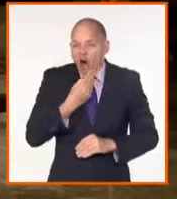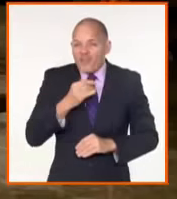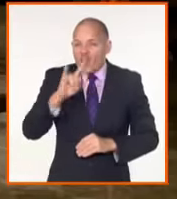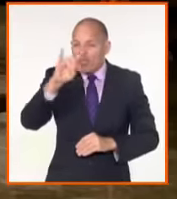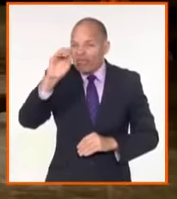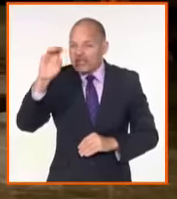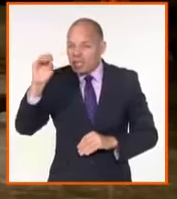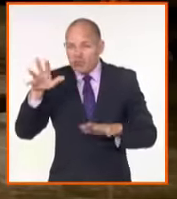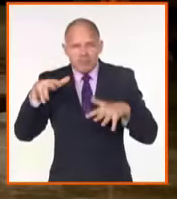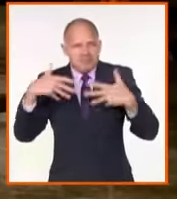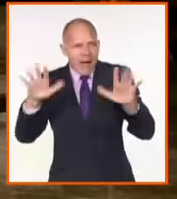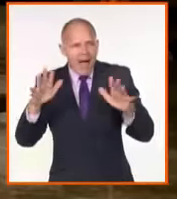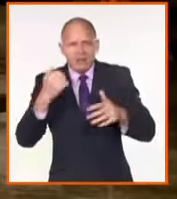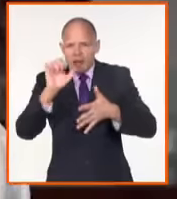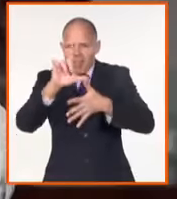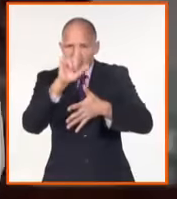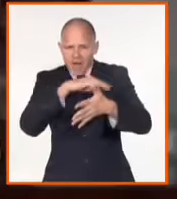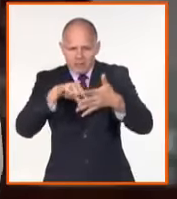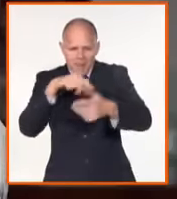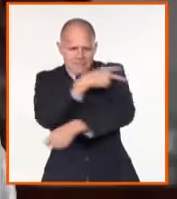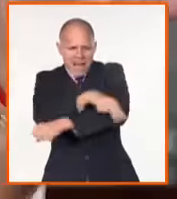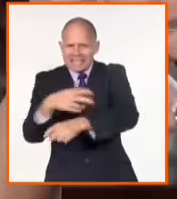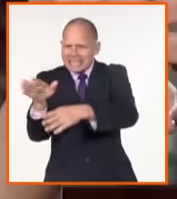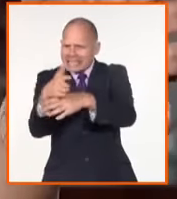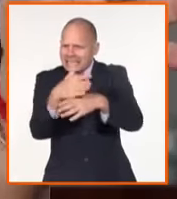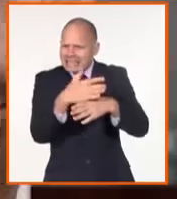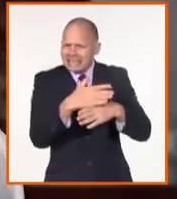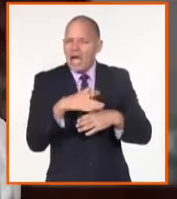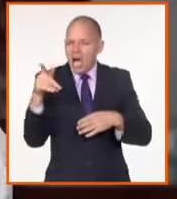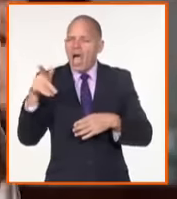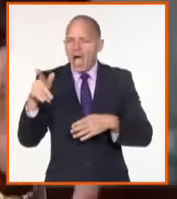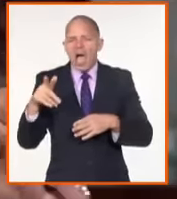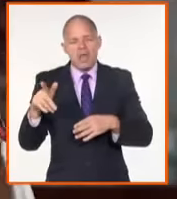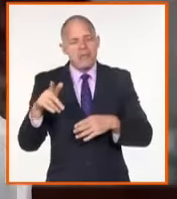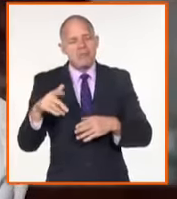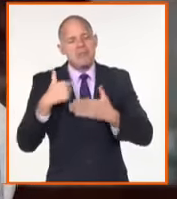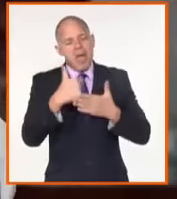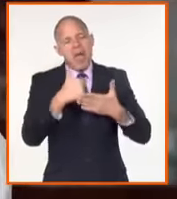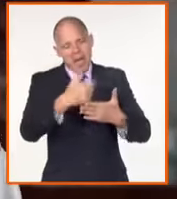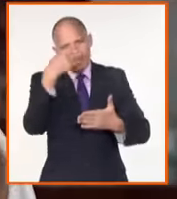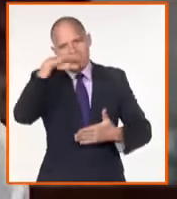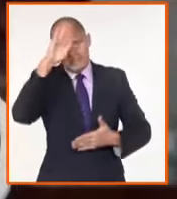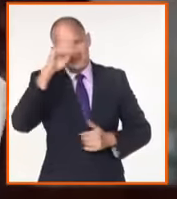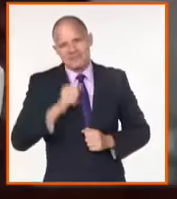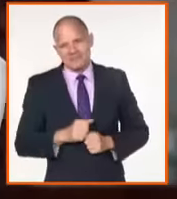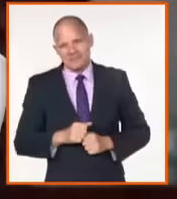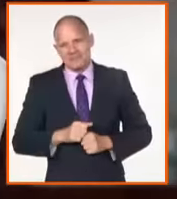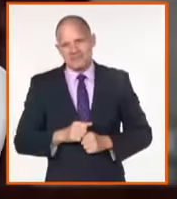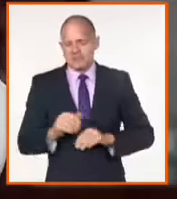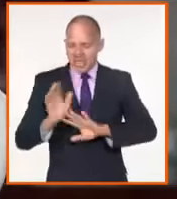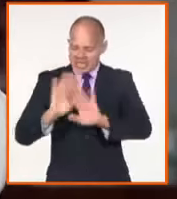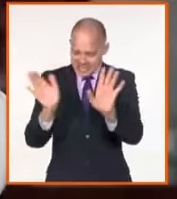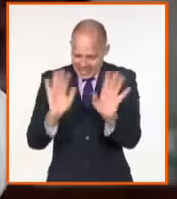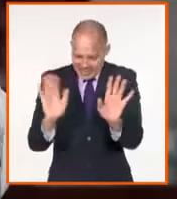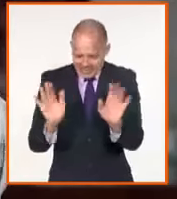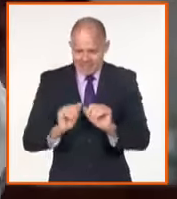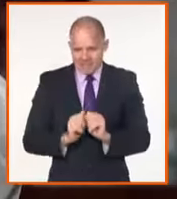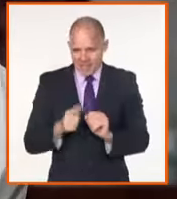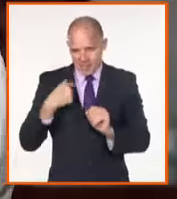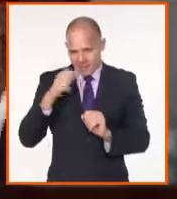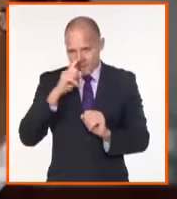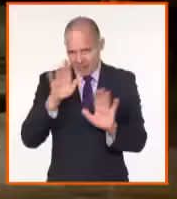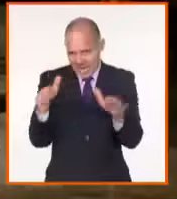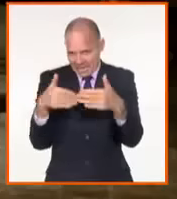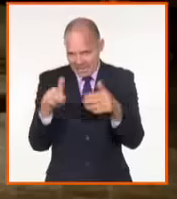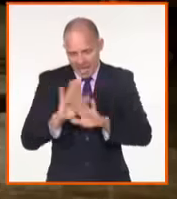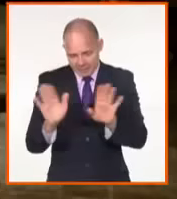conmovedor. Ya termino, no le robo más tiempo de su familia, de su descanso,